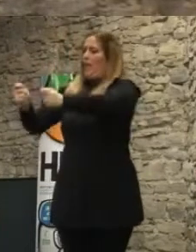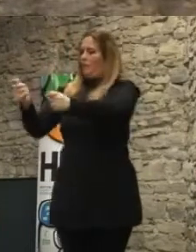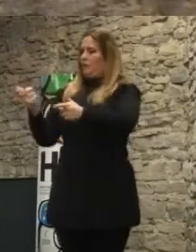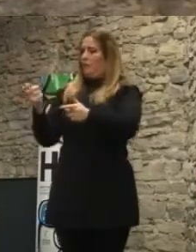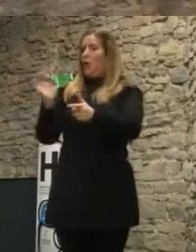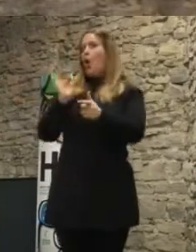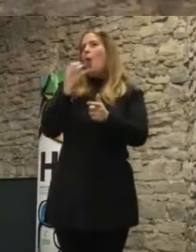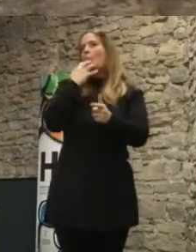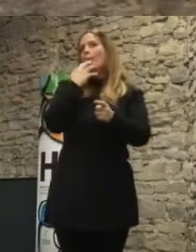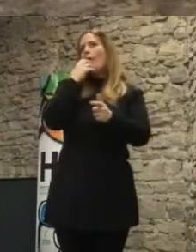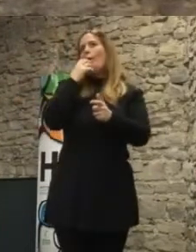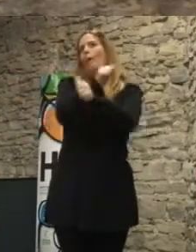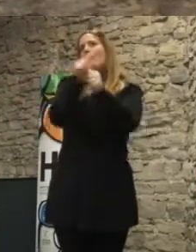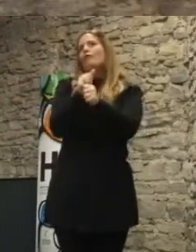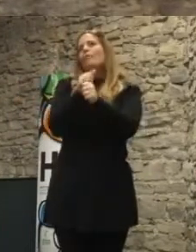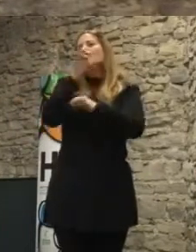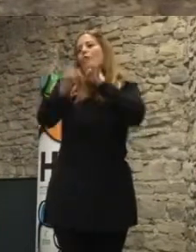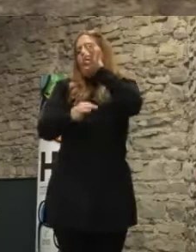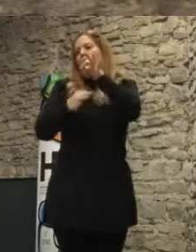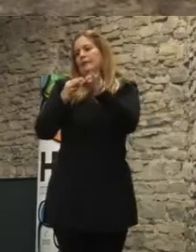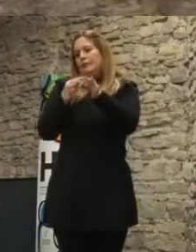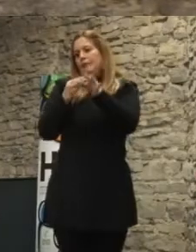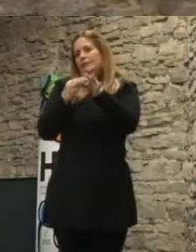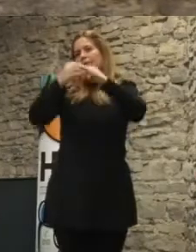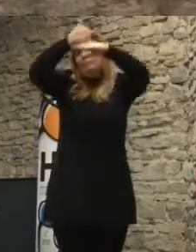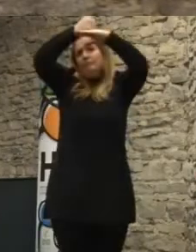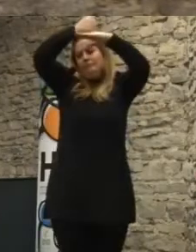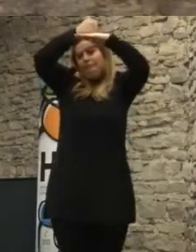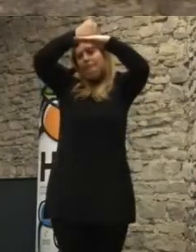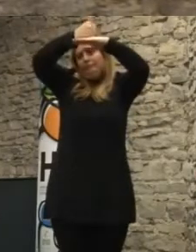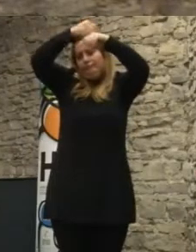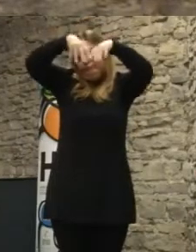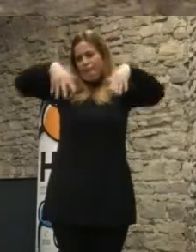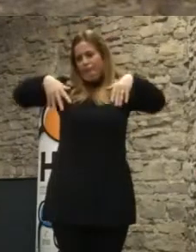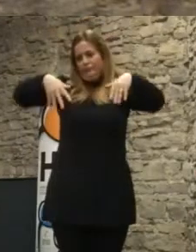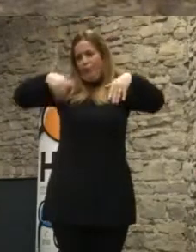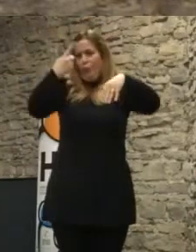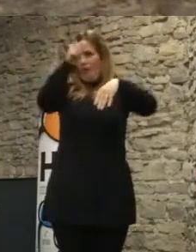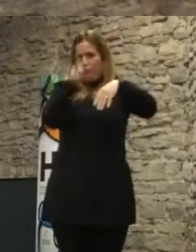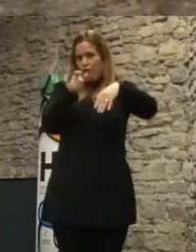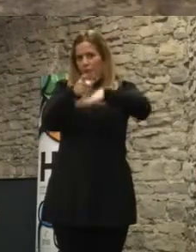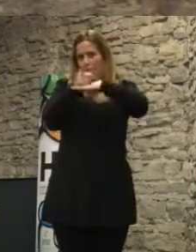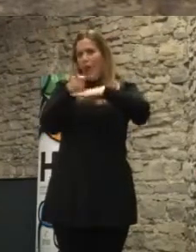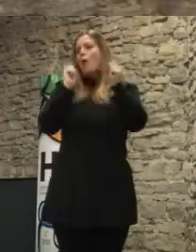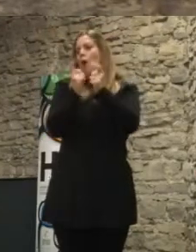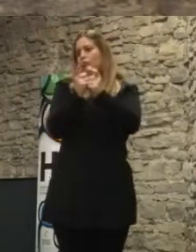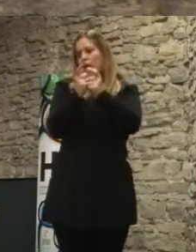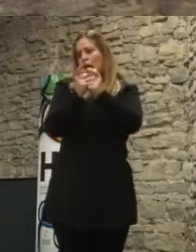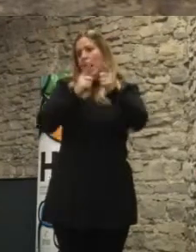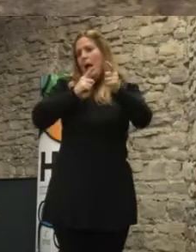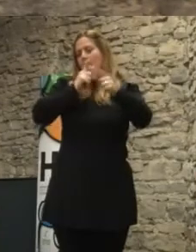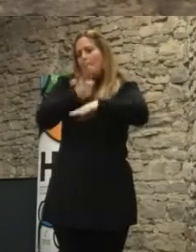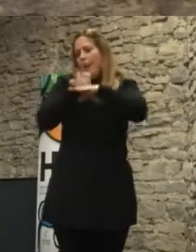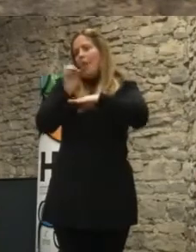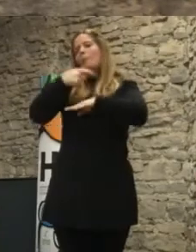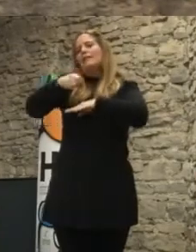embudo. Todo tiene que pasar por aquí, ¿no? O sea, no sé, la junta o la presidencia o lo que sea, ¿no? Y